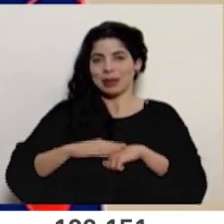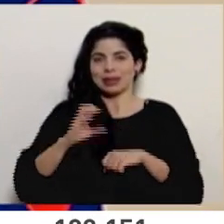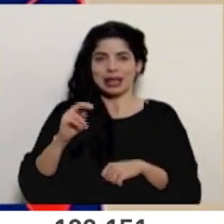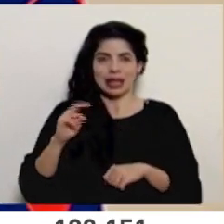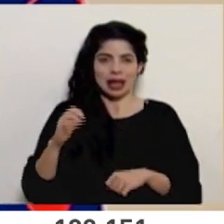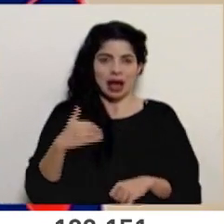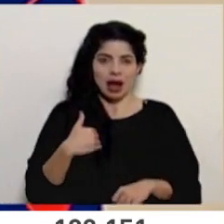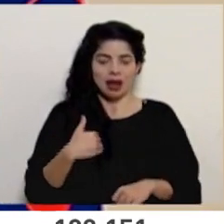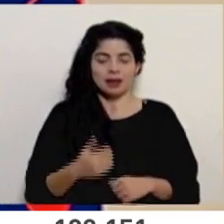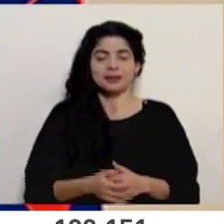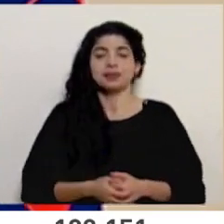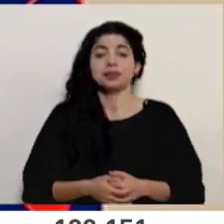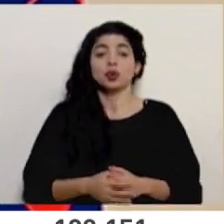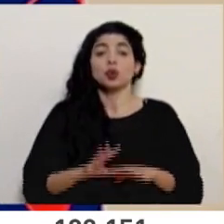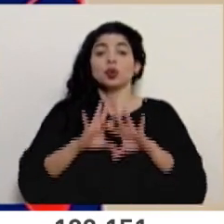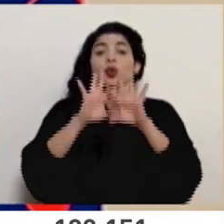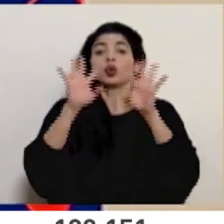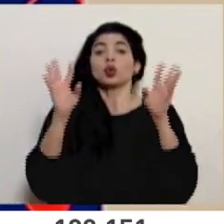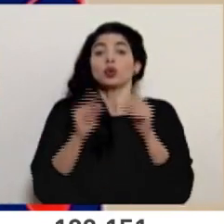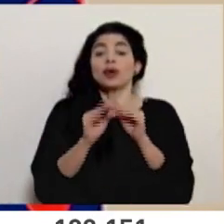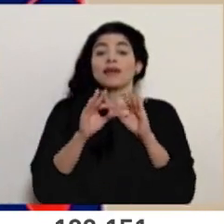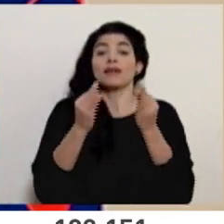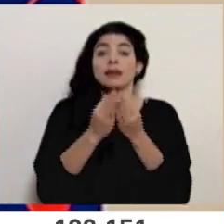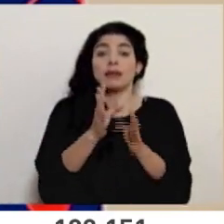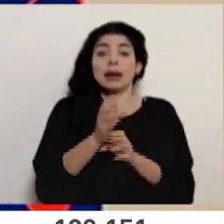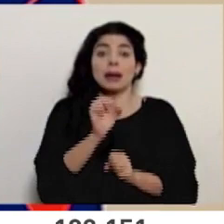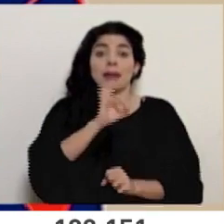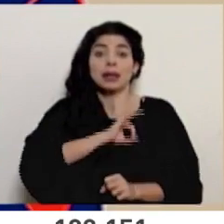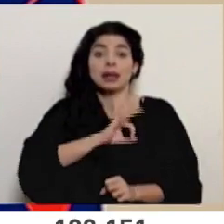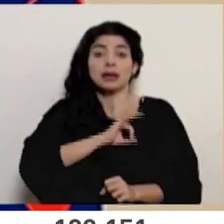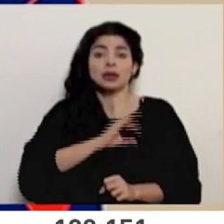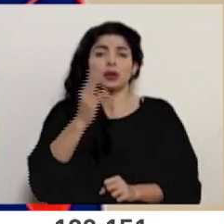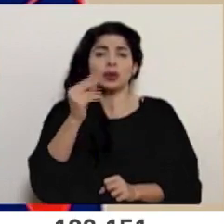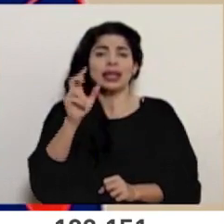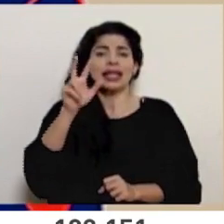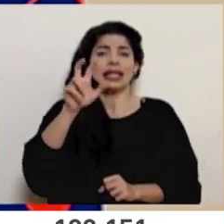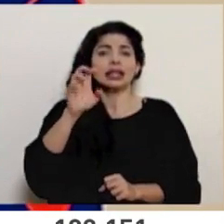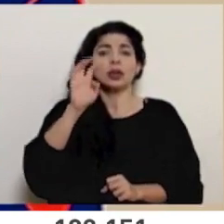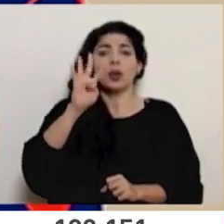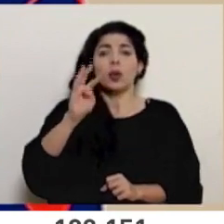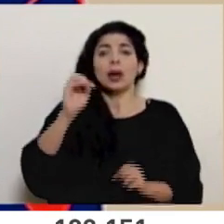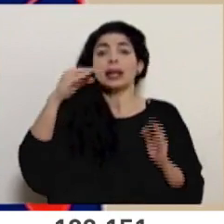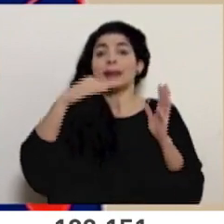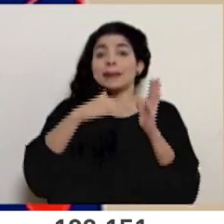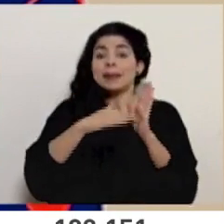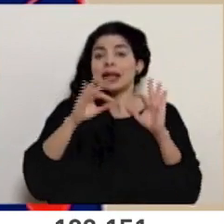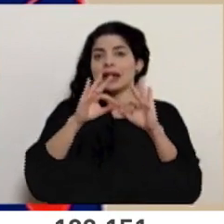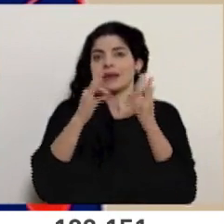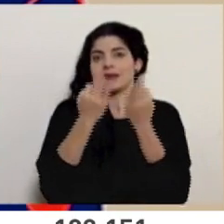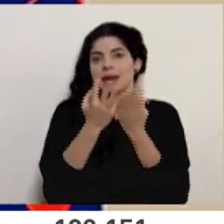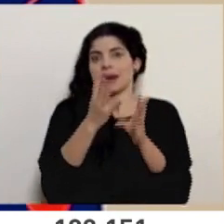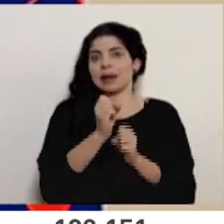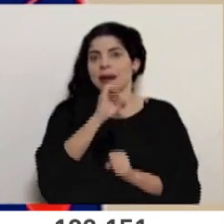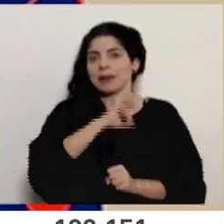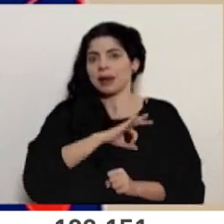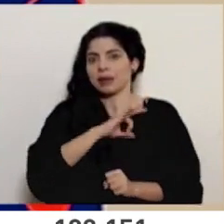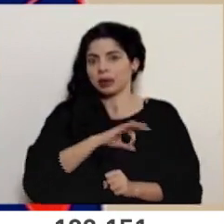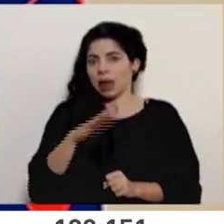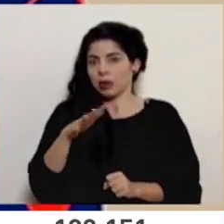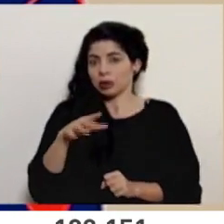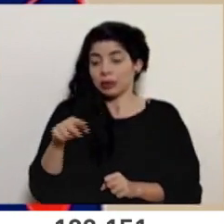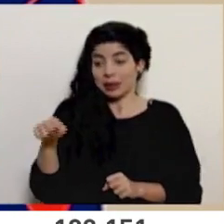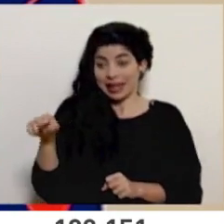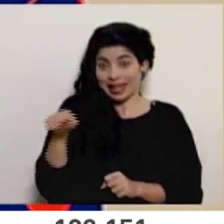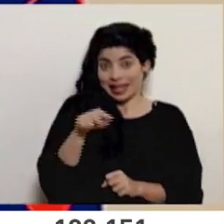CNE. El total de familias favorecidas, estamos hablando de 340,000 familias aproximadamente, de las